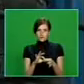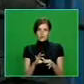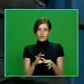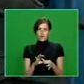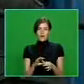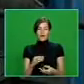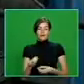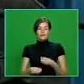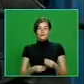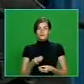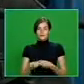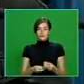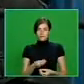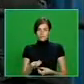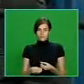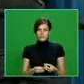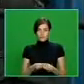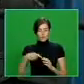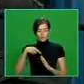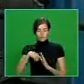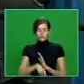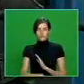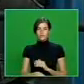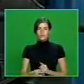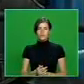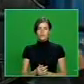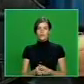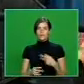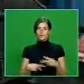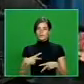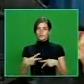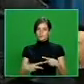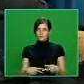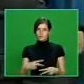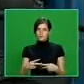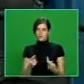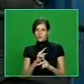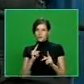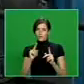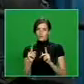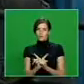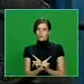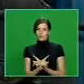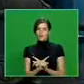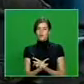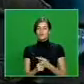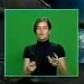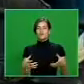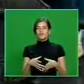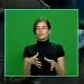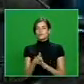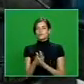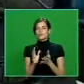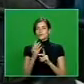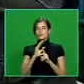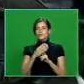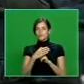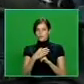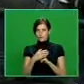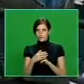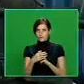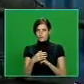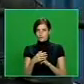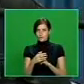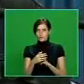para crear esa profundización del proceso transformador de este modelo cultural